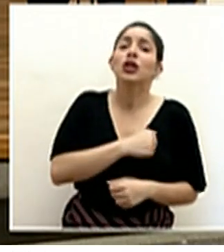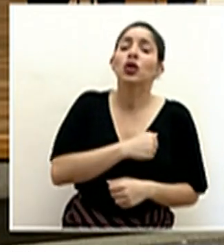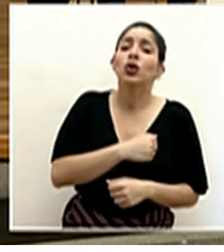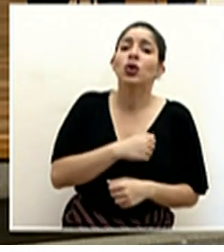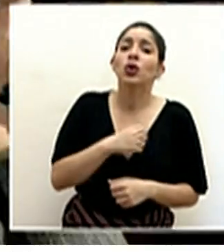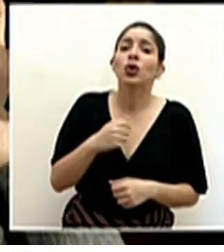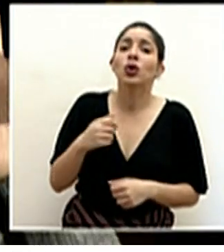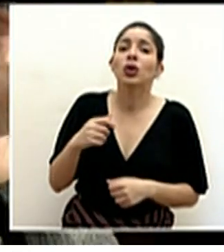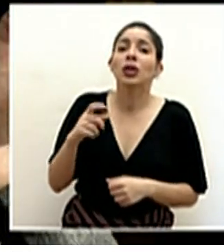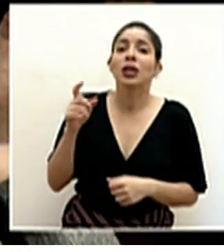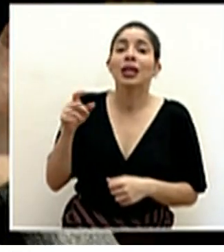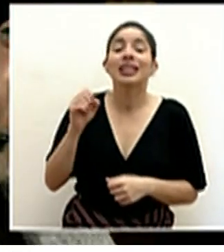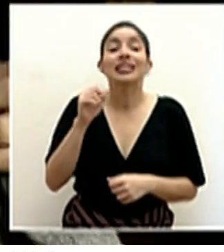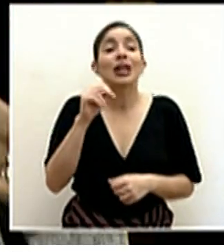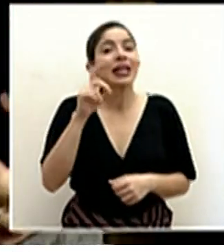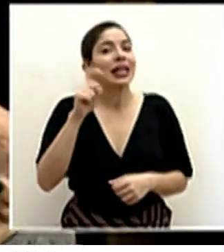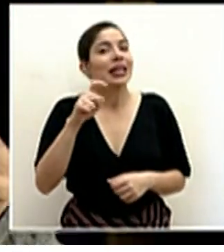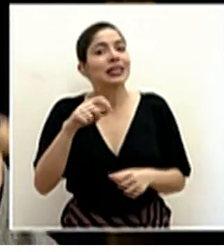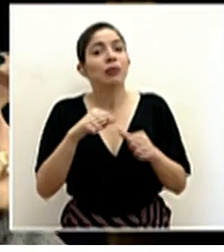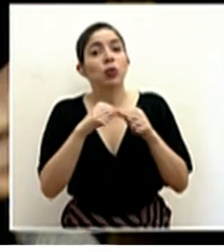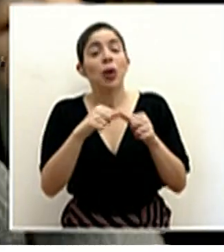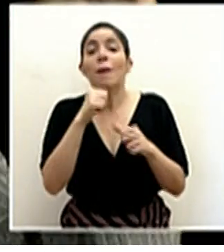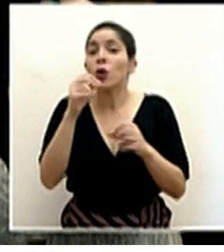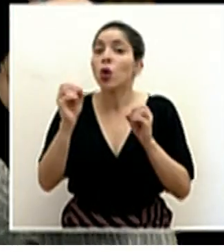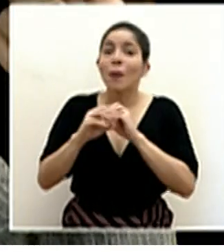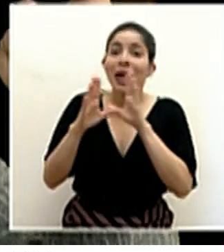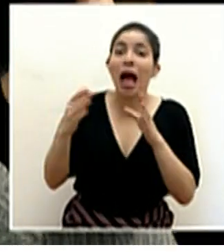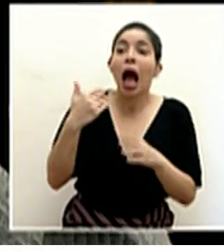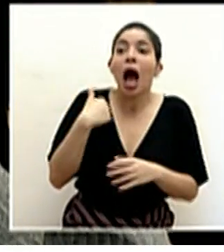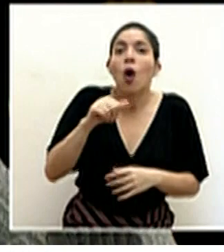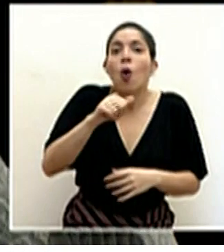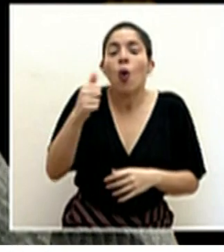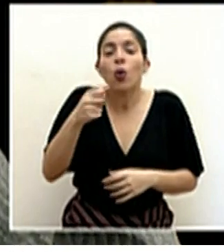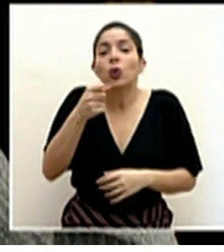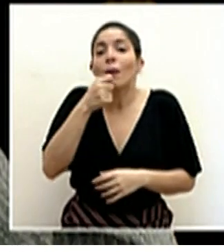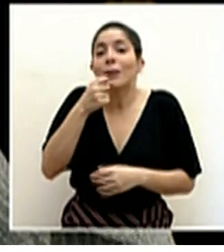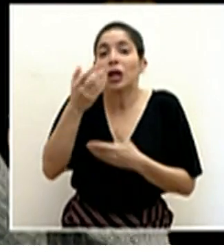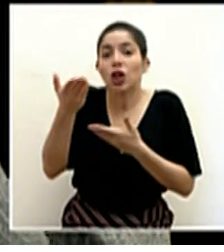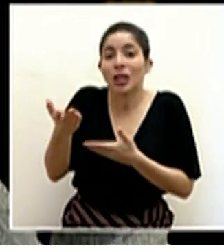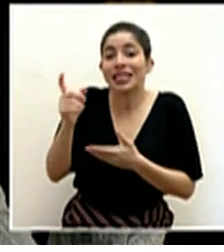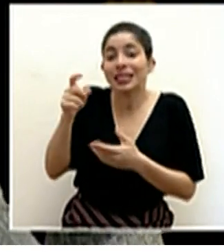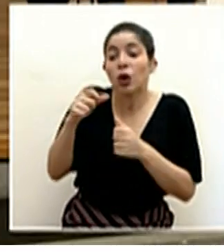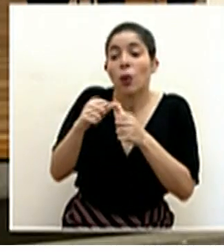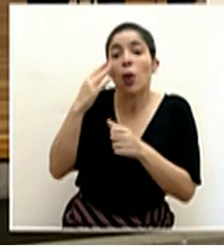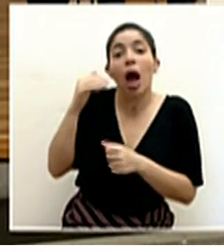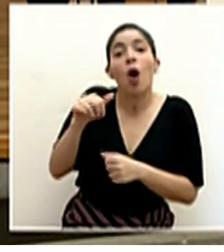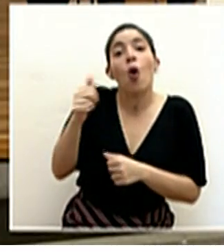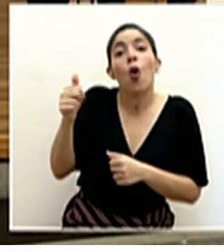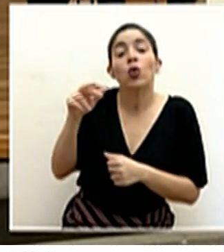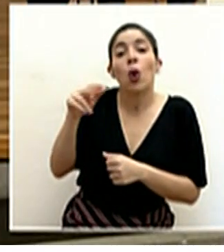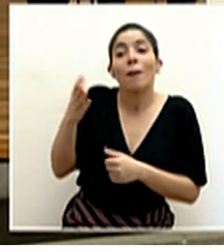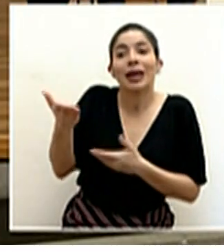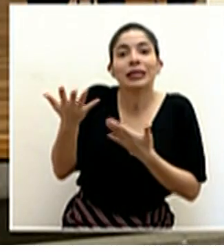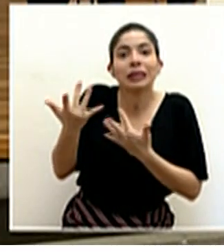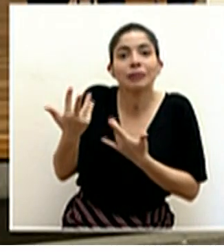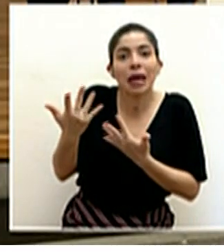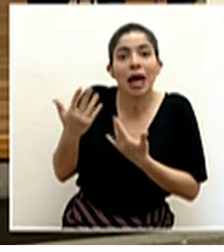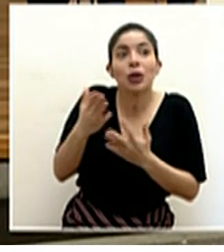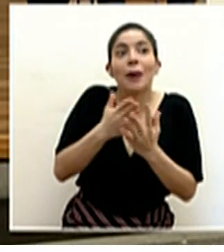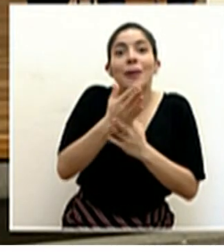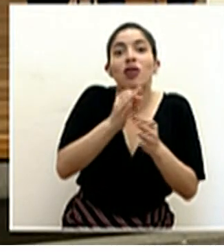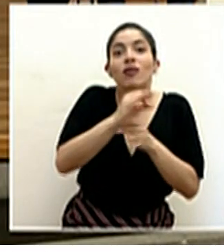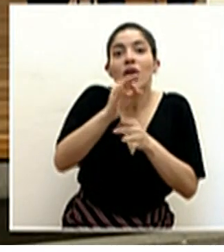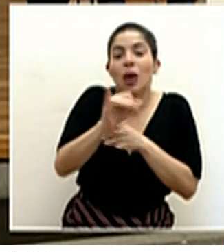los costos tenemos que continuar, analizar, tenemos que continuar porque tenemos a otro colega, tenemos que continuar porque tenemos a otro colega esperando y a los